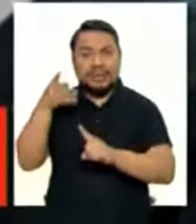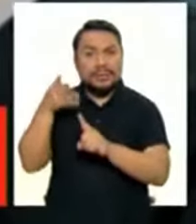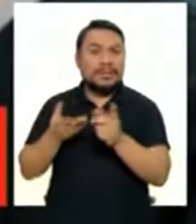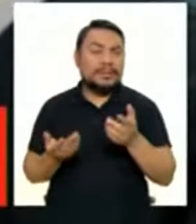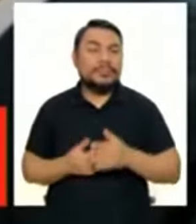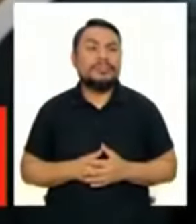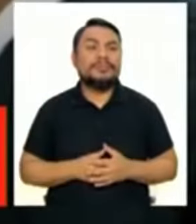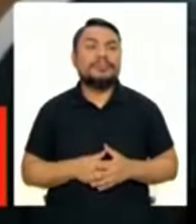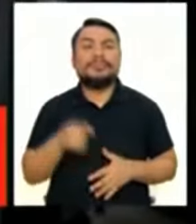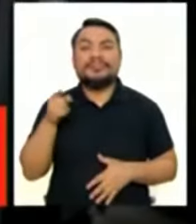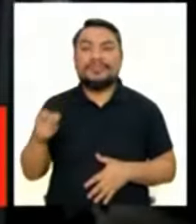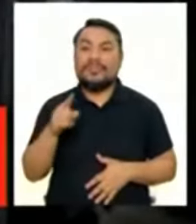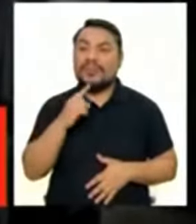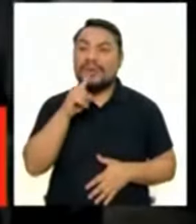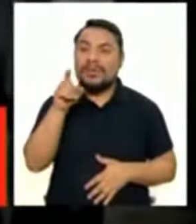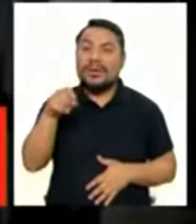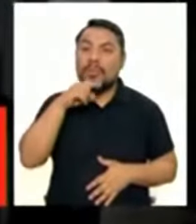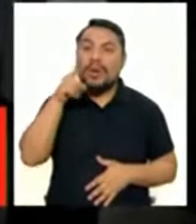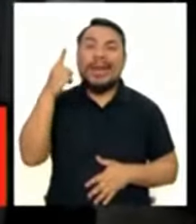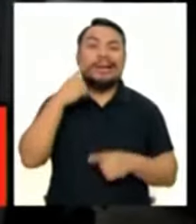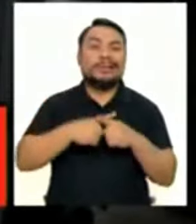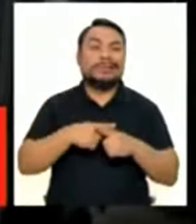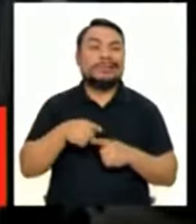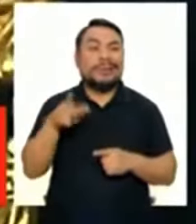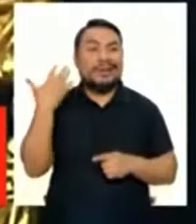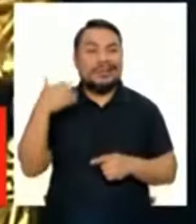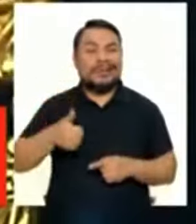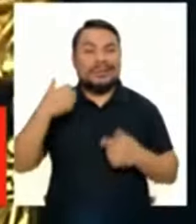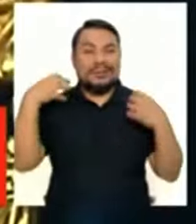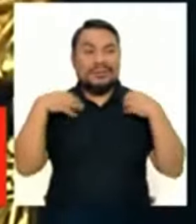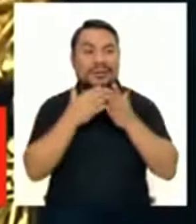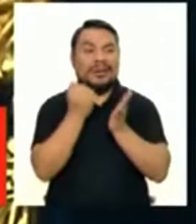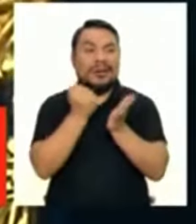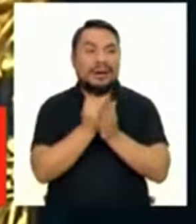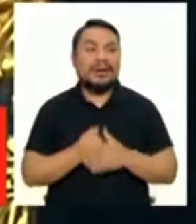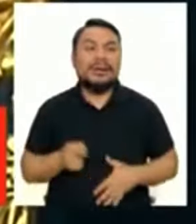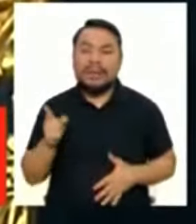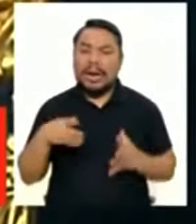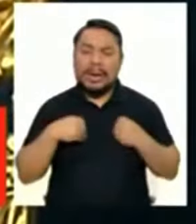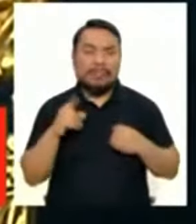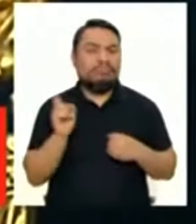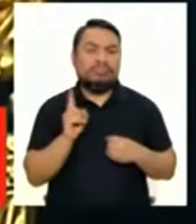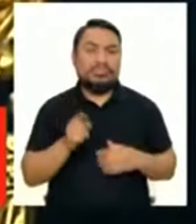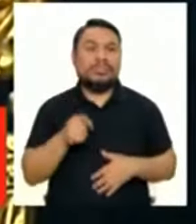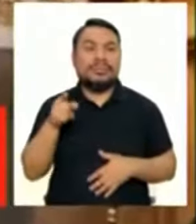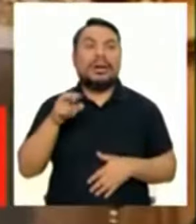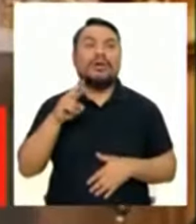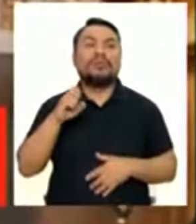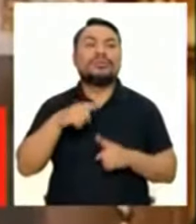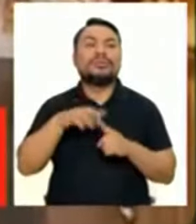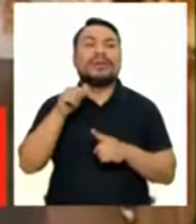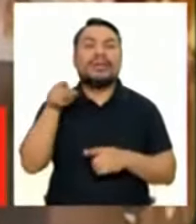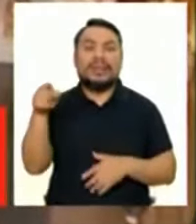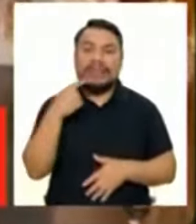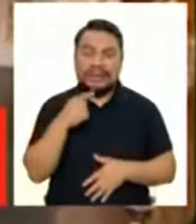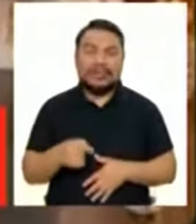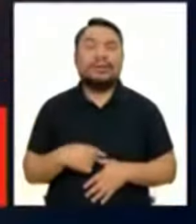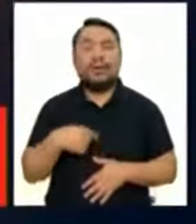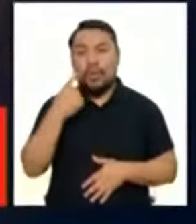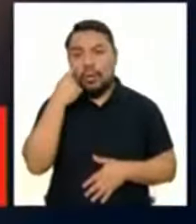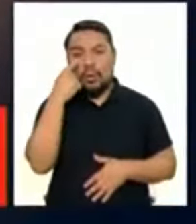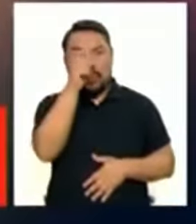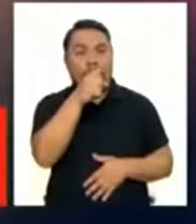determinará. Rechazó las acusaciones de tráfico de influencias. La ex jefa de migraciones, Roxana del Águila, aclaró que conoció